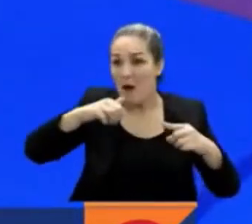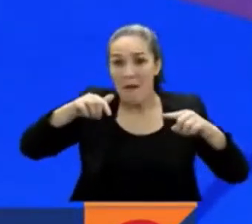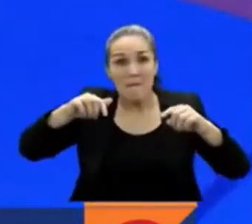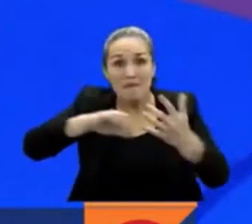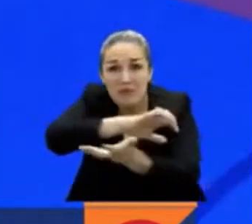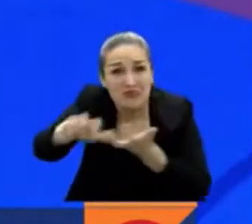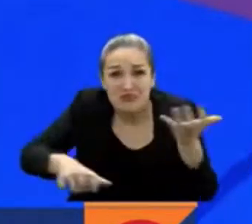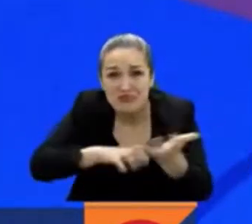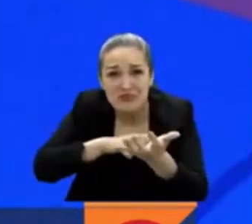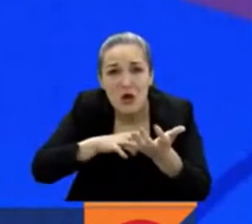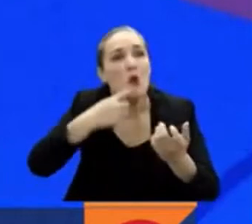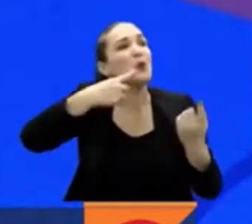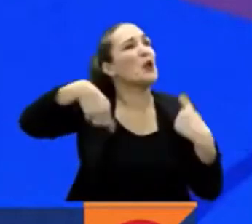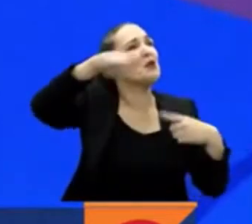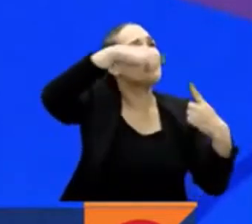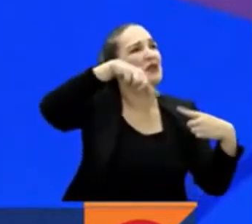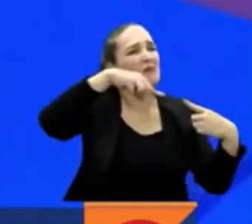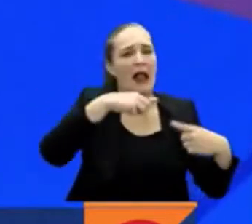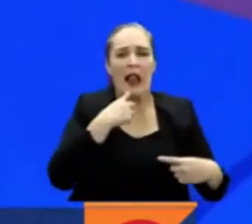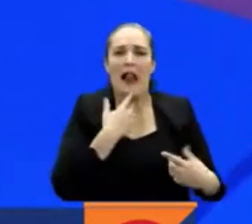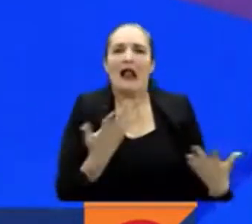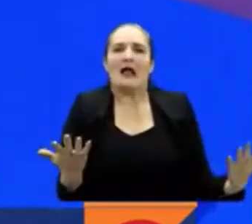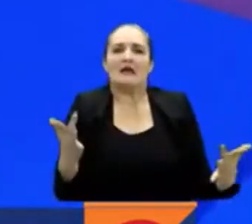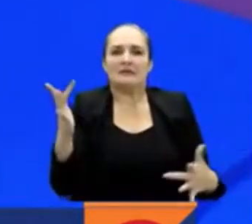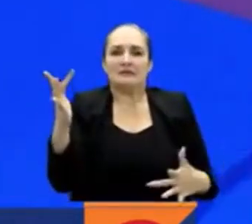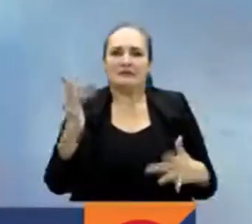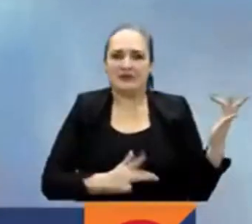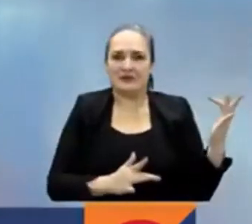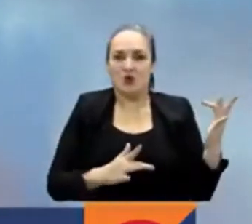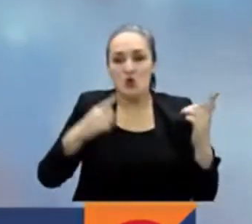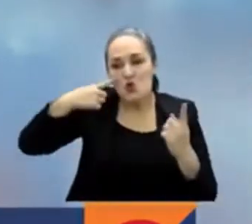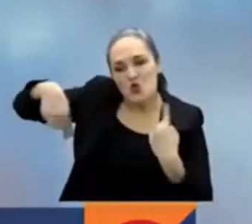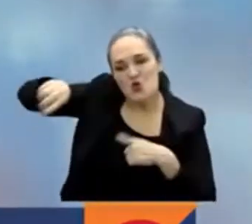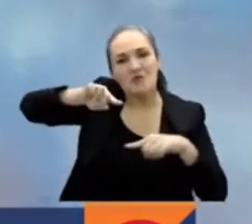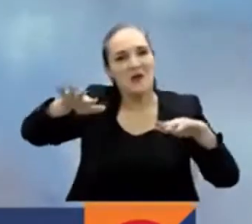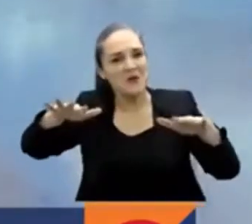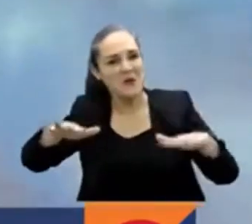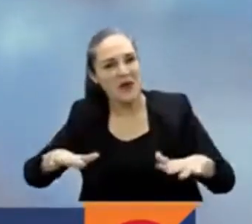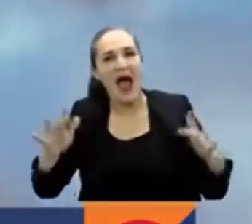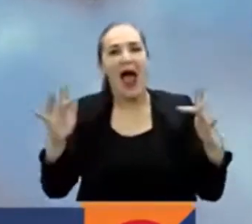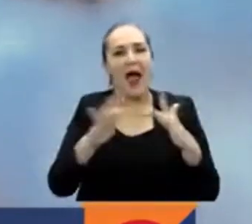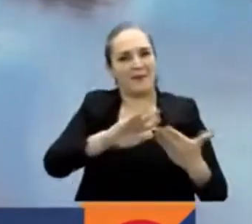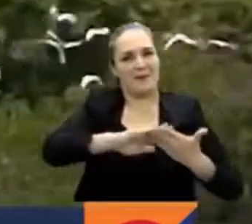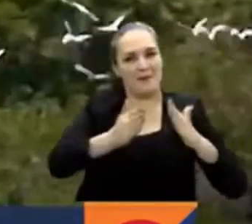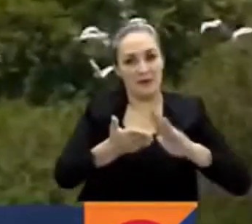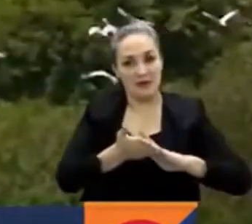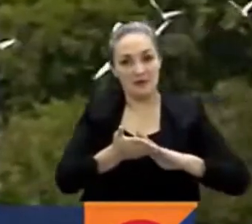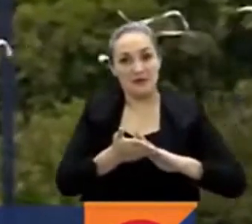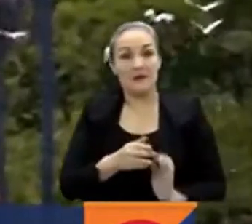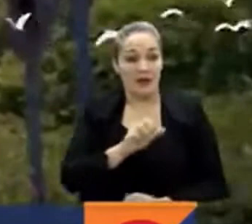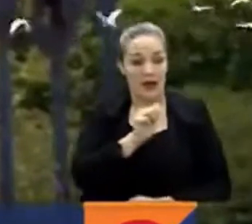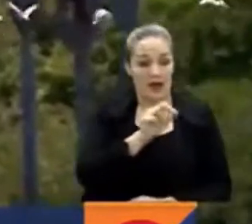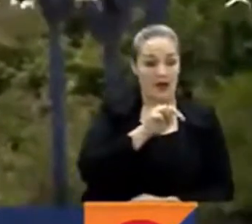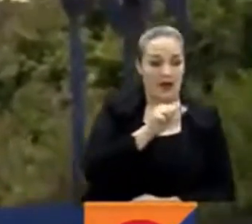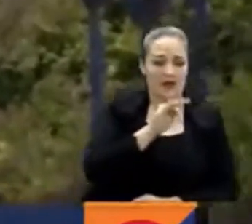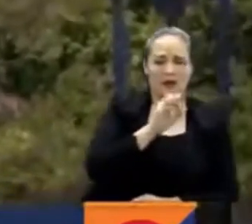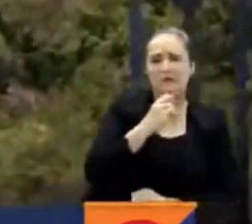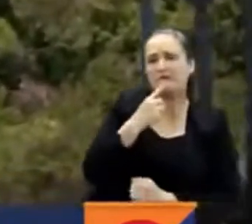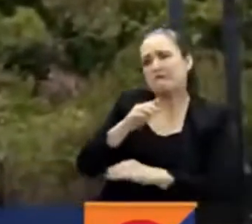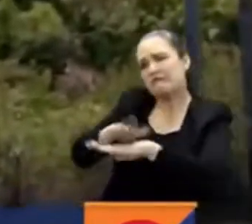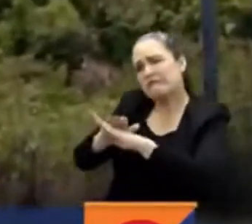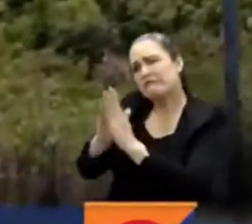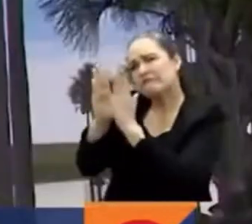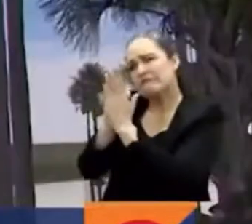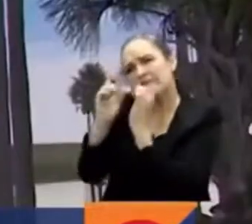Porque el turismo en realidad está ligado a la paz. Desde ANATO se pidió al presidente Petro reconsiderar algunos puntos